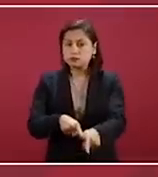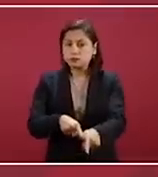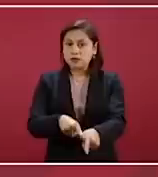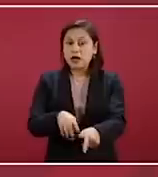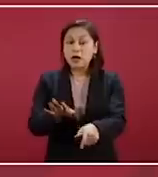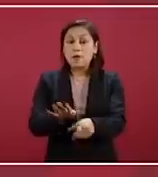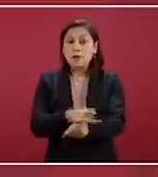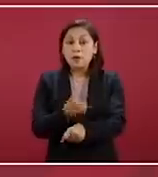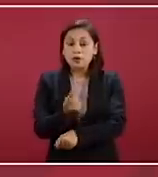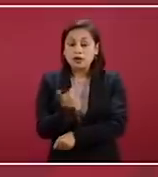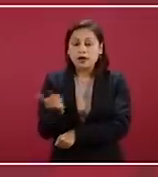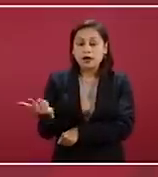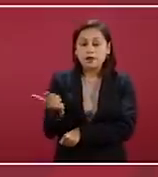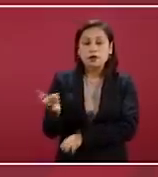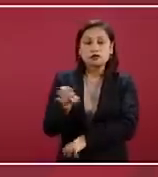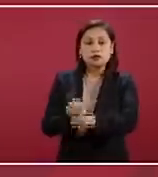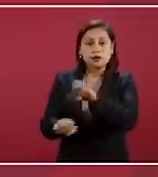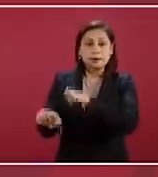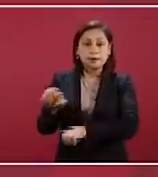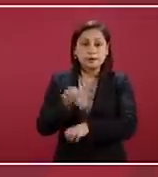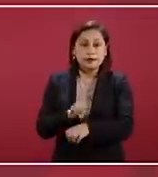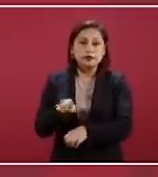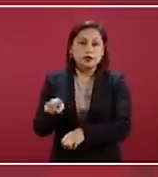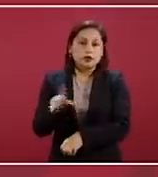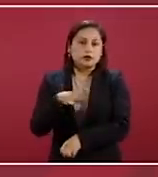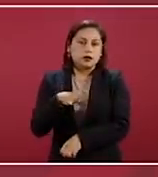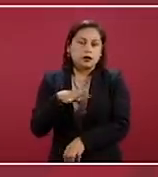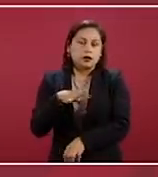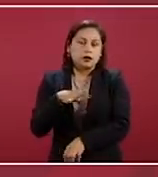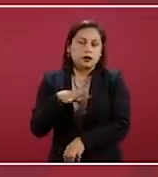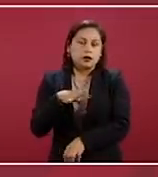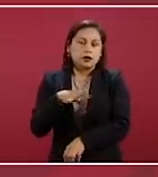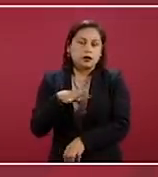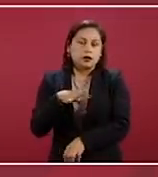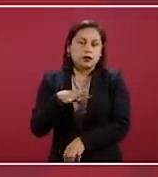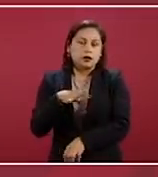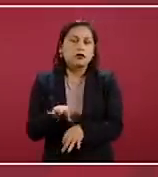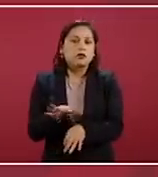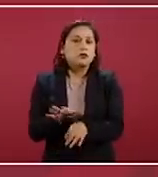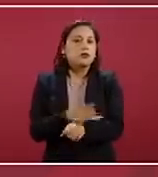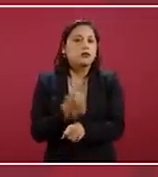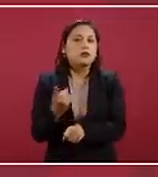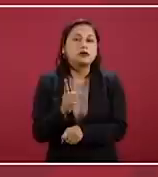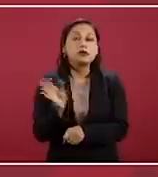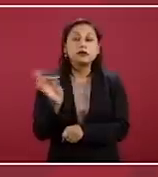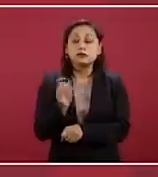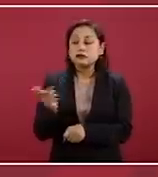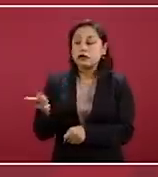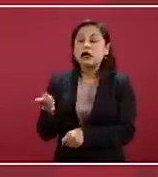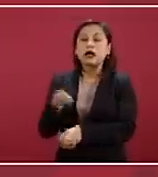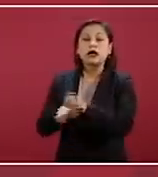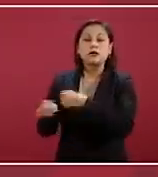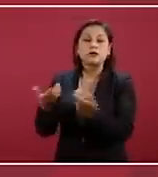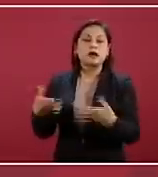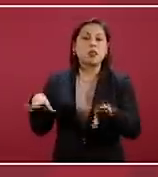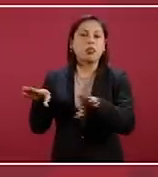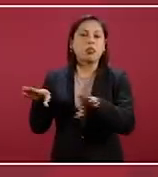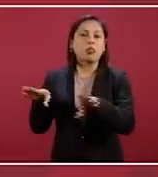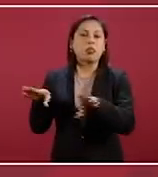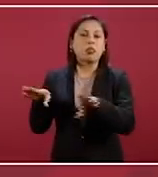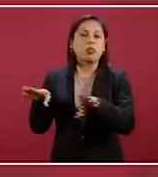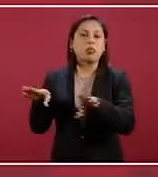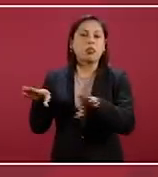empleo, como fuentes de trabajo. Se cierra una empresa y se afecta a trabajadores. No